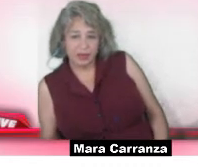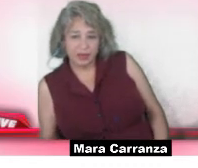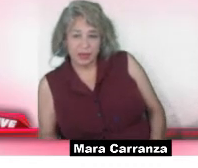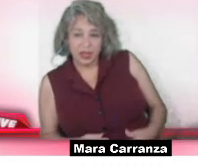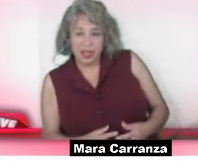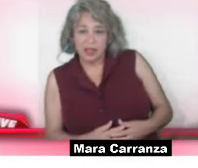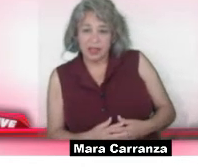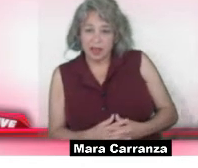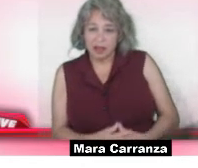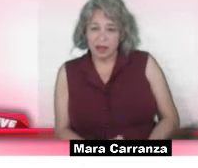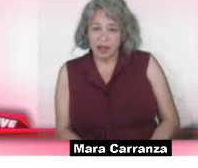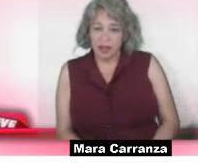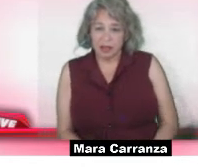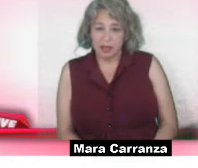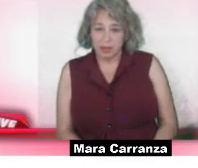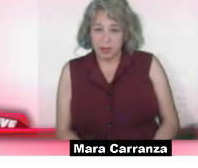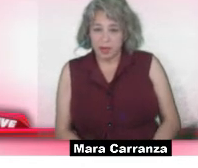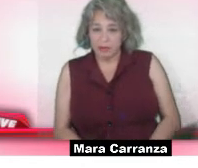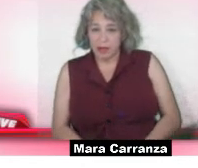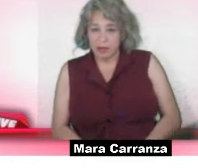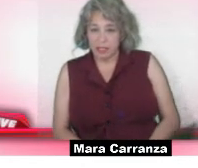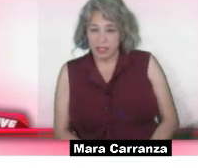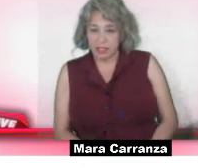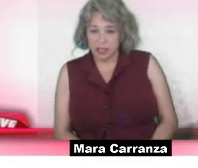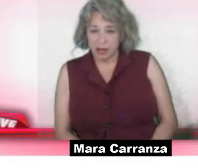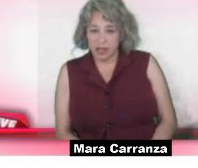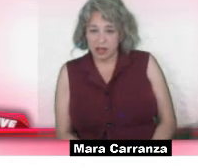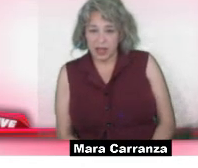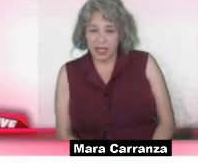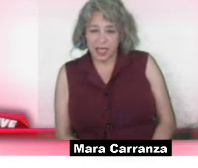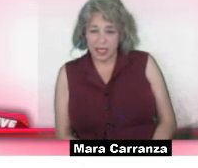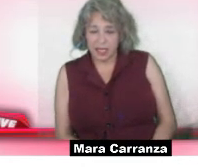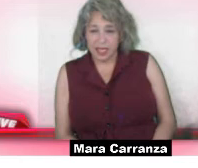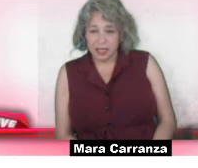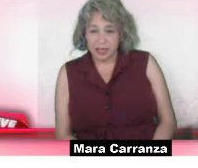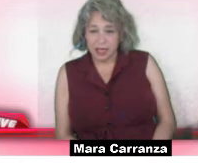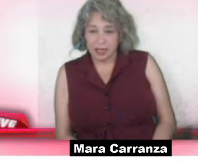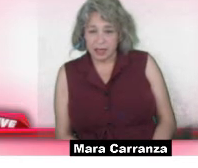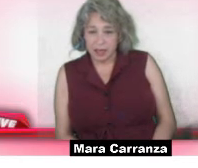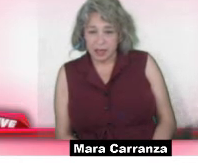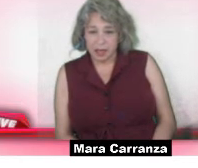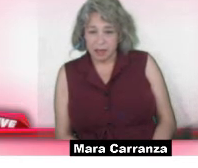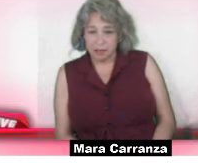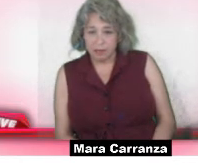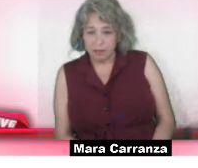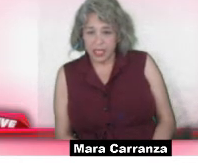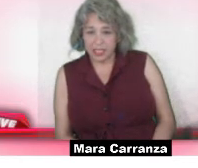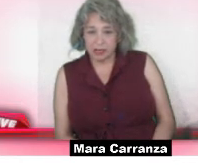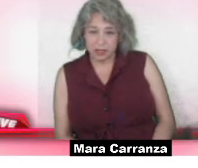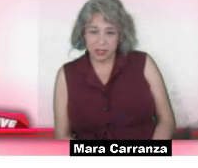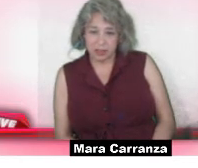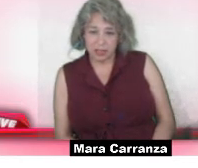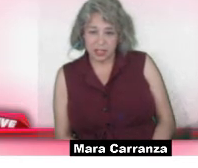subsidios, por lo que empresas nacionales tendrán que pagar gravámenes que van